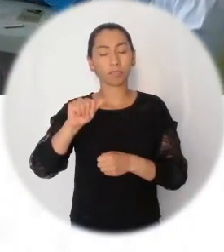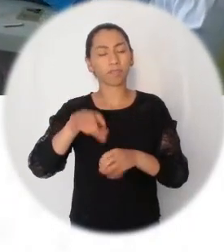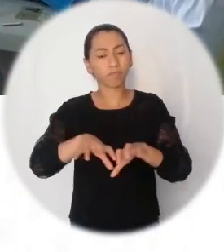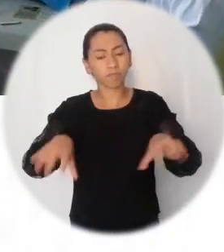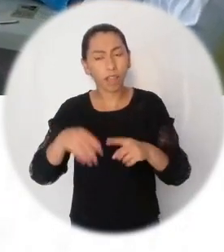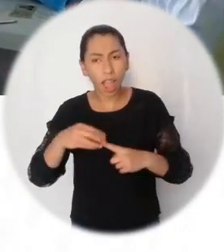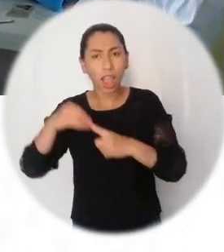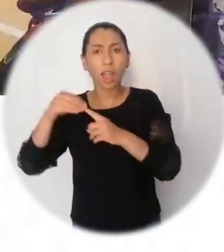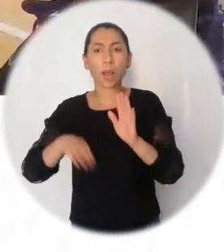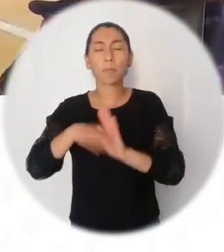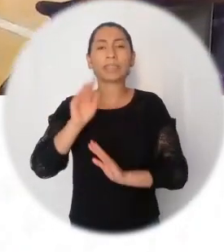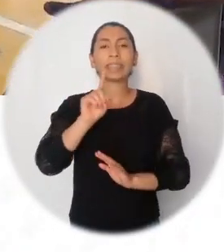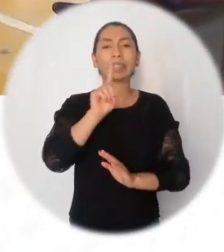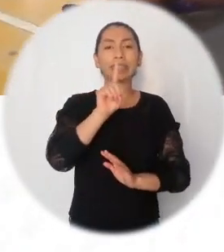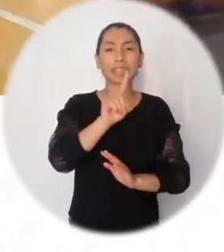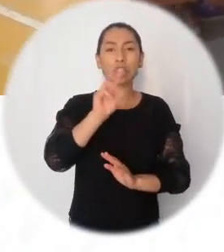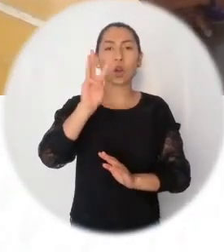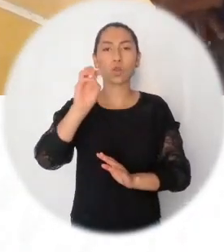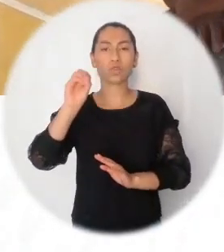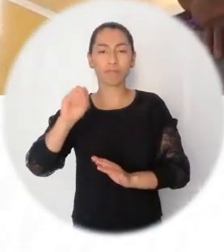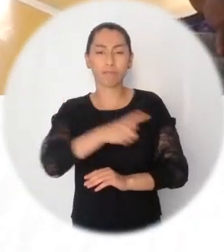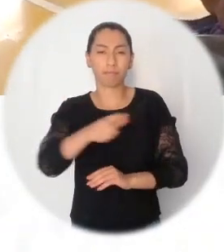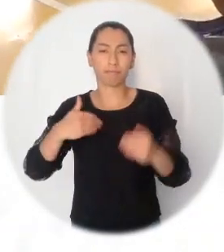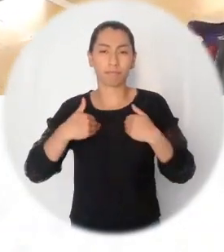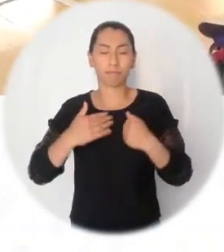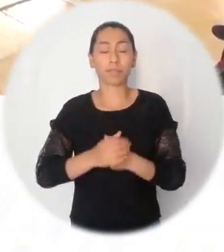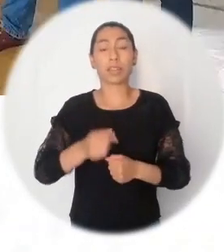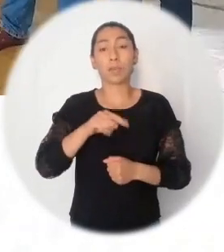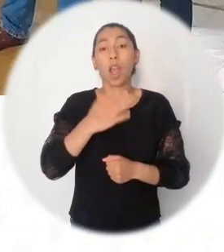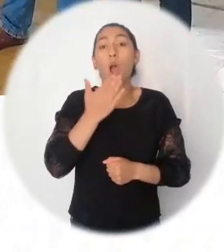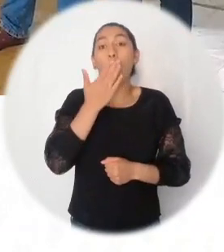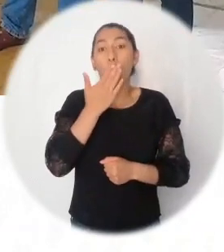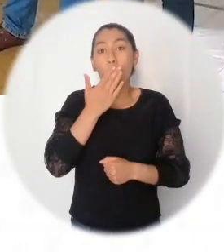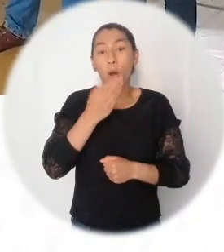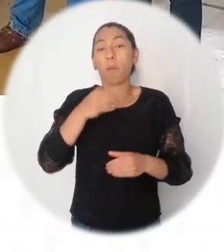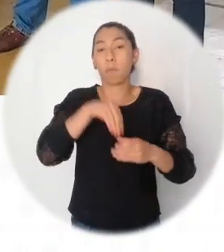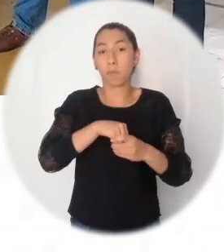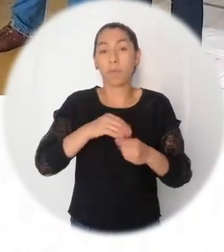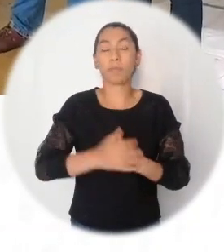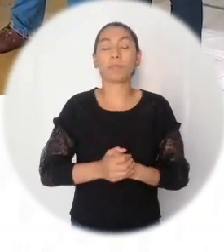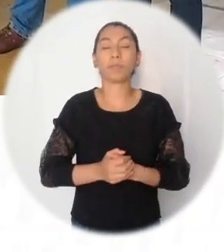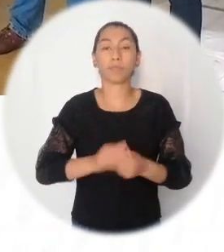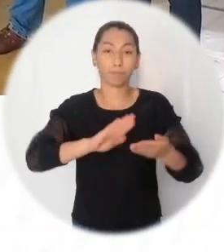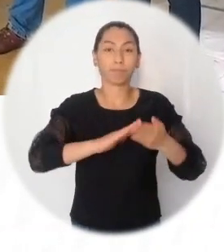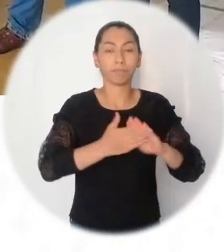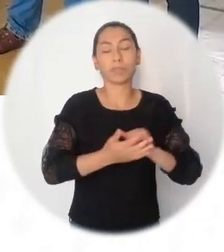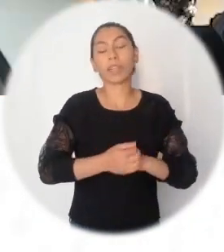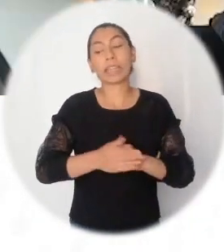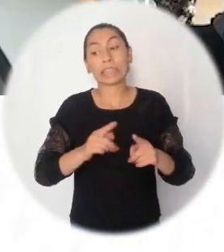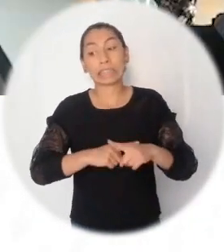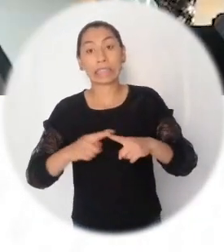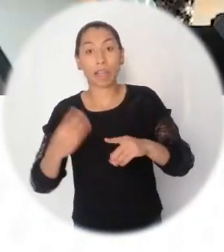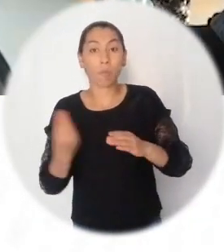jornada especial de atención dirigida a 180 personas víctimas del conflicto armado y pertenecientes a comunidades indígenas. Esto en